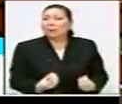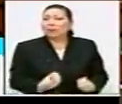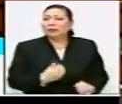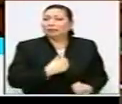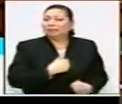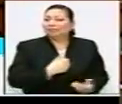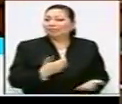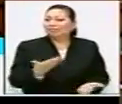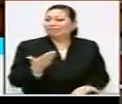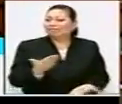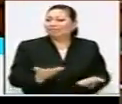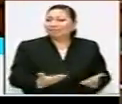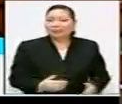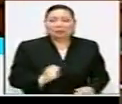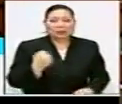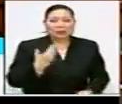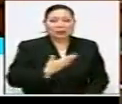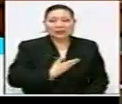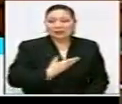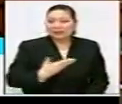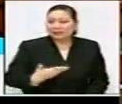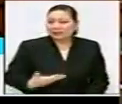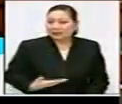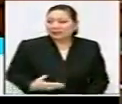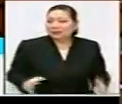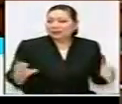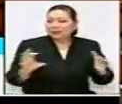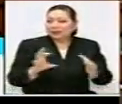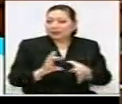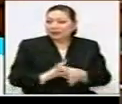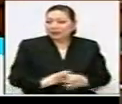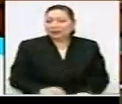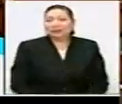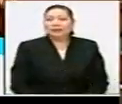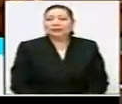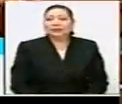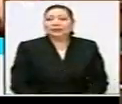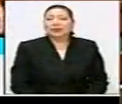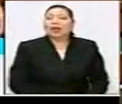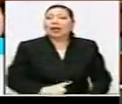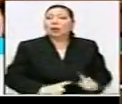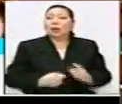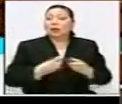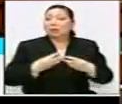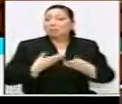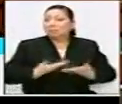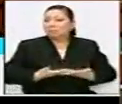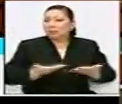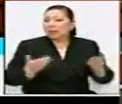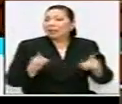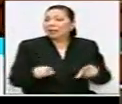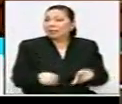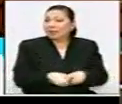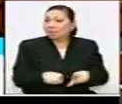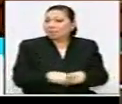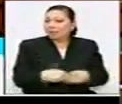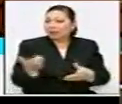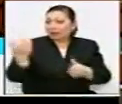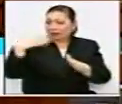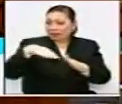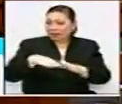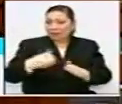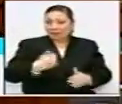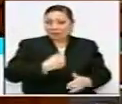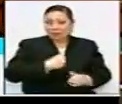actitud mediática. El Poder Ejecutivo, vinculado con, lógicamente, con algunos medios de prensa, y también aquí al interior los